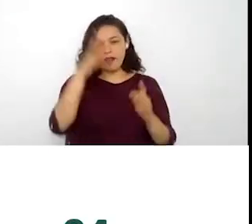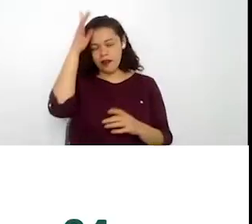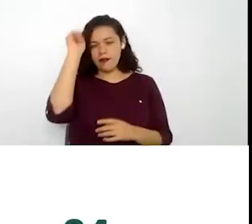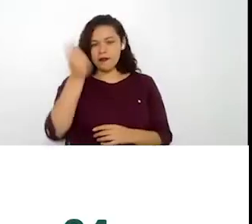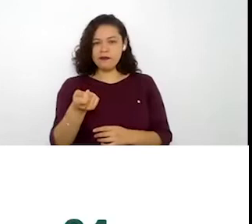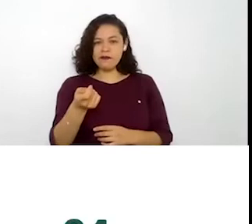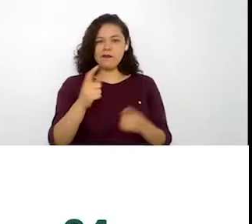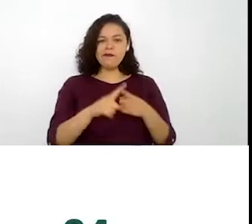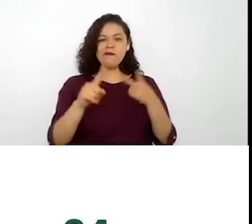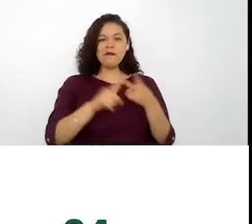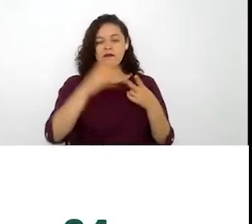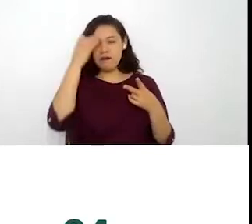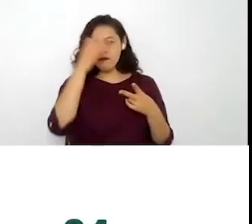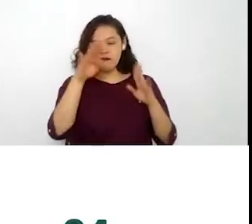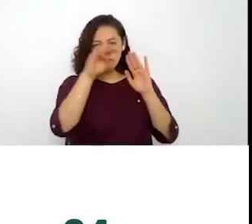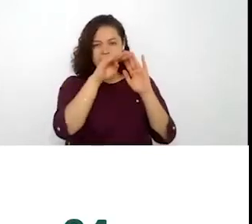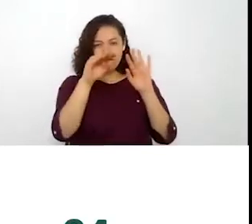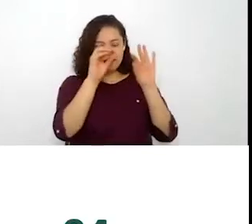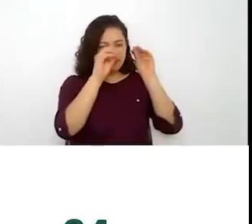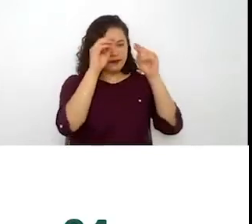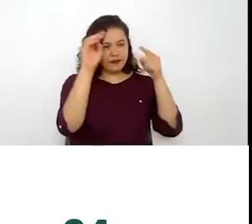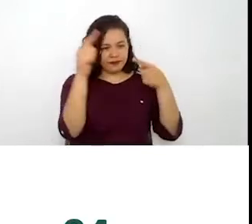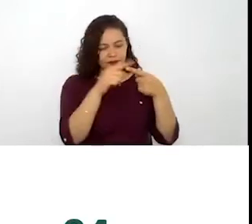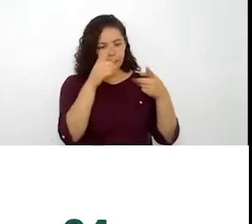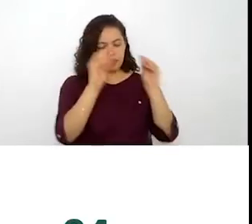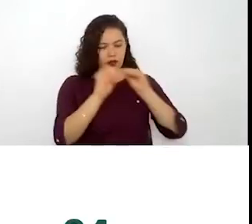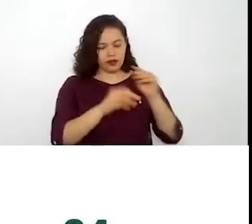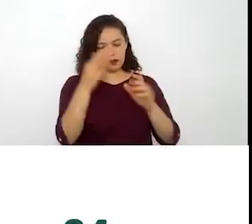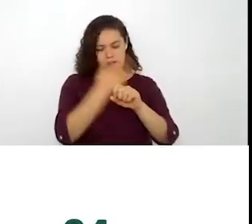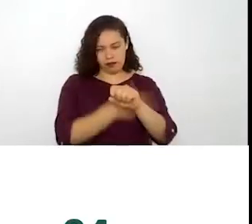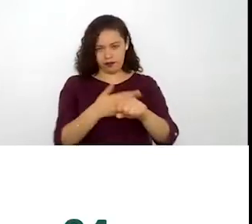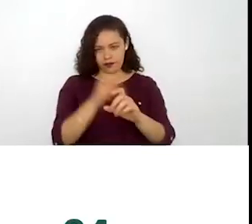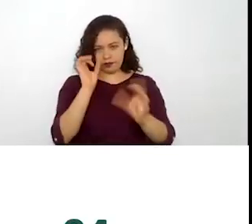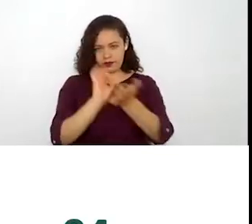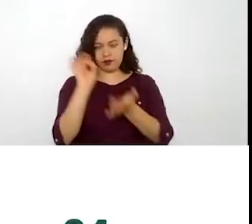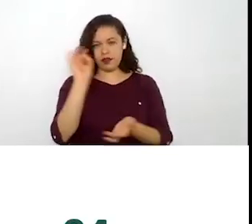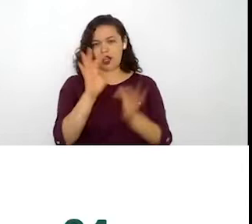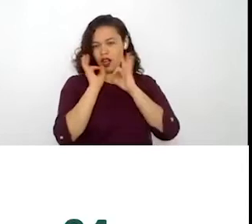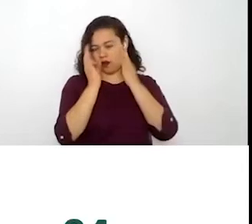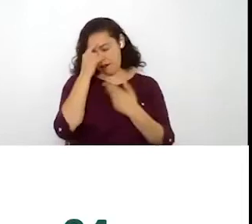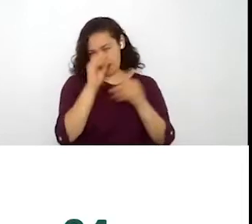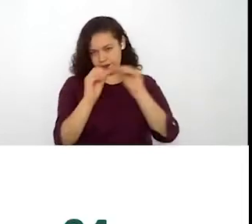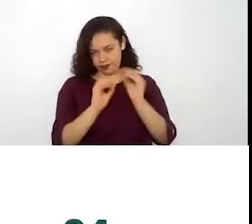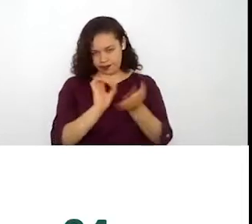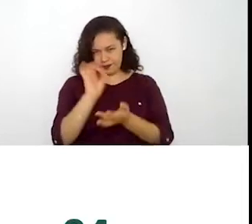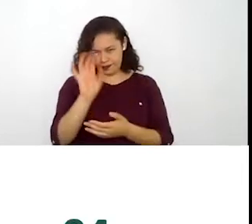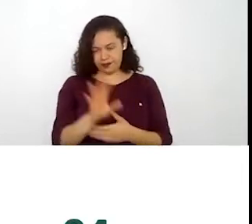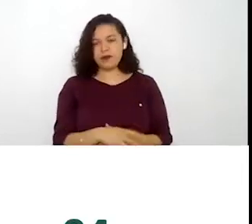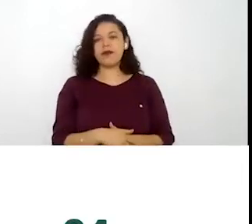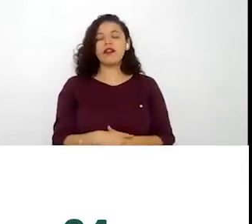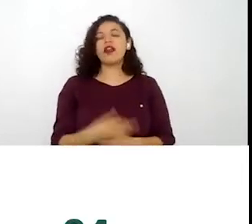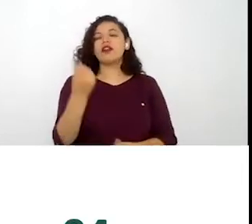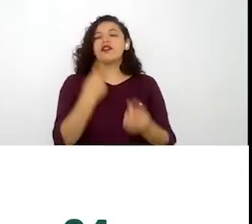las etapas para la formulación registro y envío básicamente Pues el procedimiento la forma de elaborarlo y enviarlo algunas